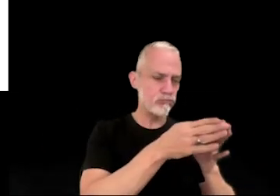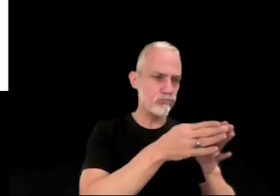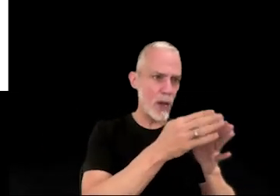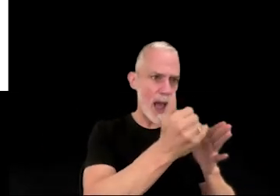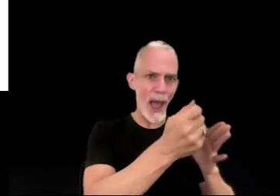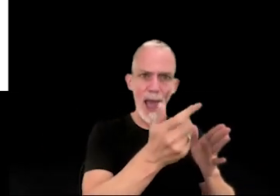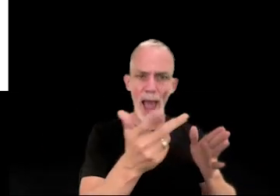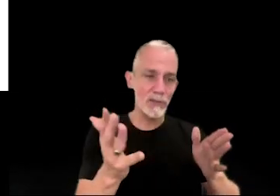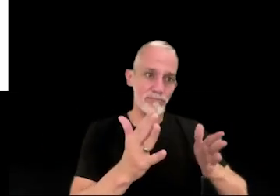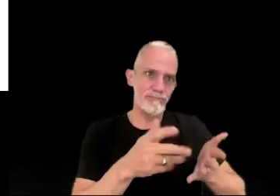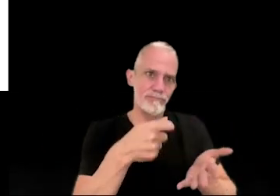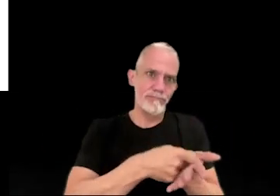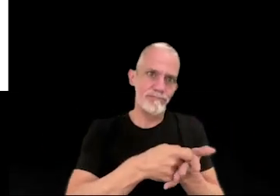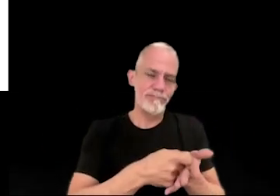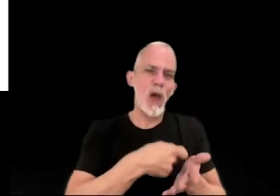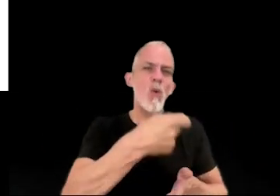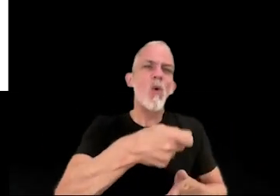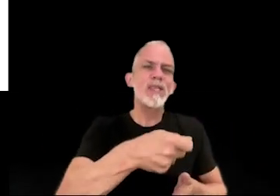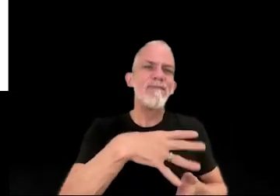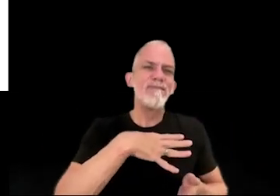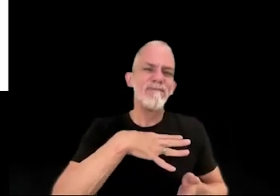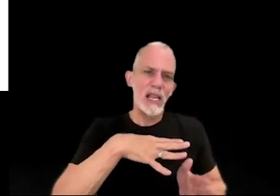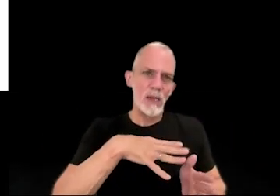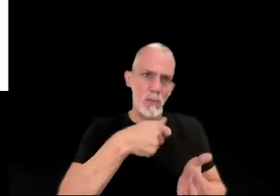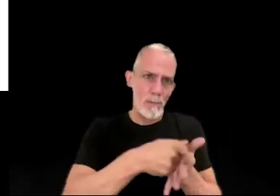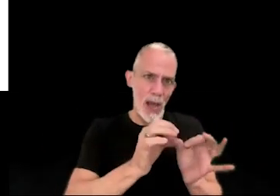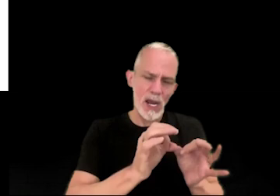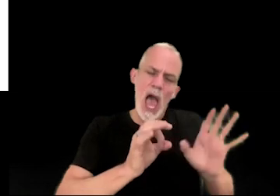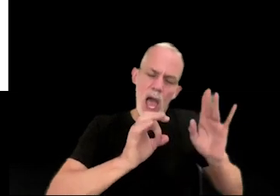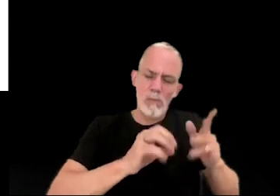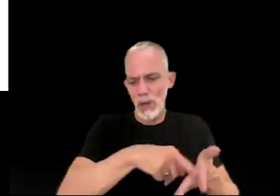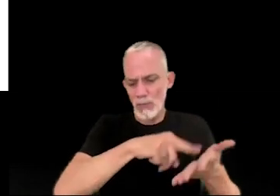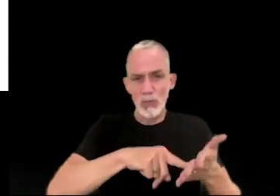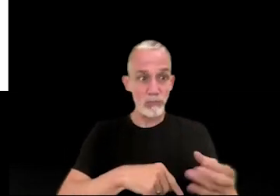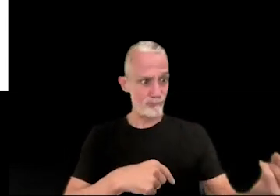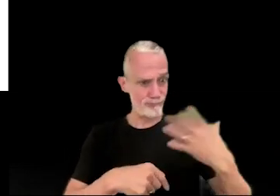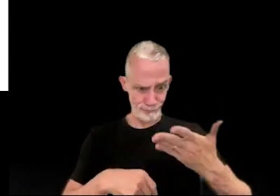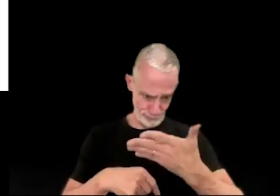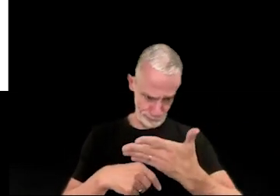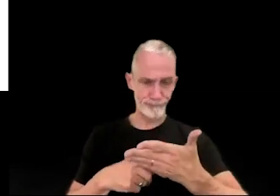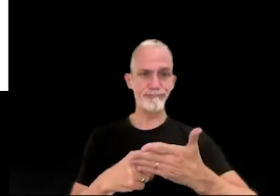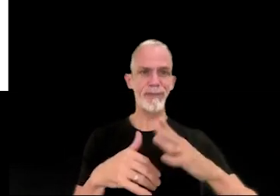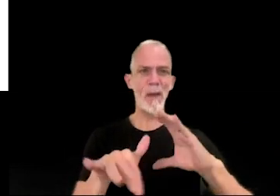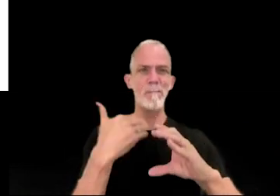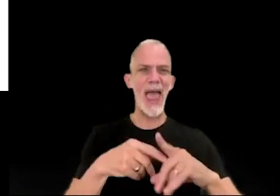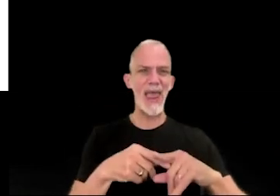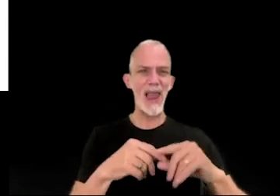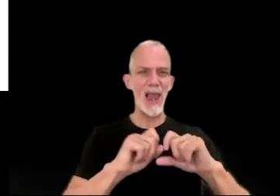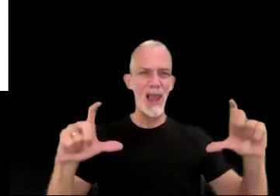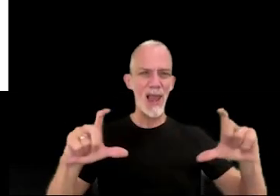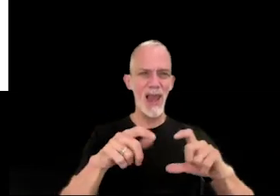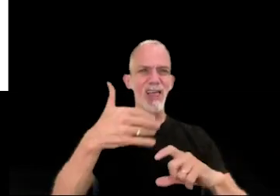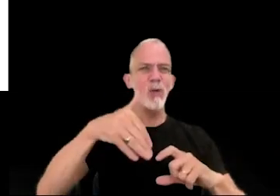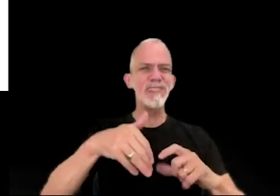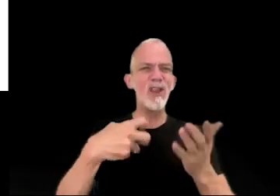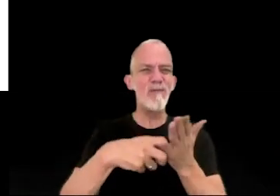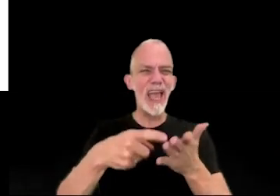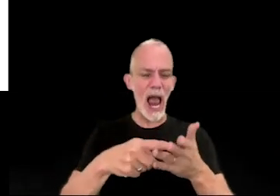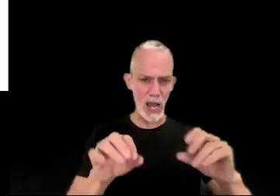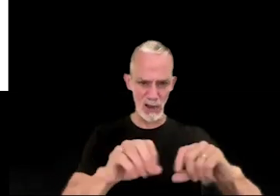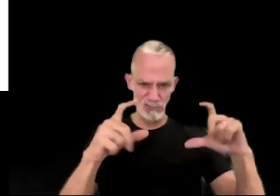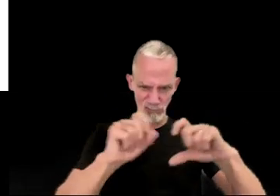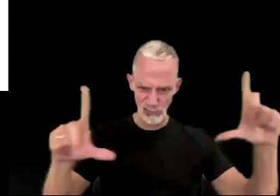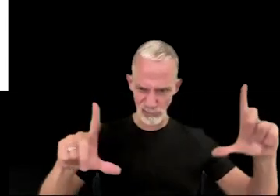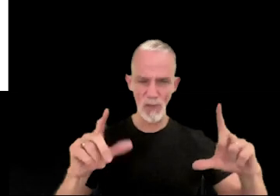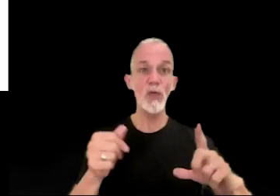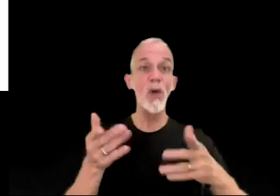obviamente cuando se procede la caducidad, el contribuyente recibirá una notificación en domicilio fiscal electrónico y todos los beneficios que hablamos al principio